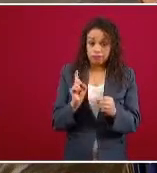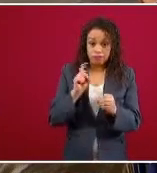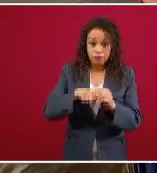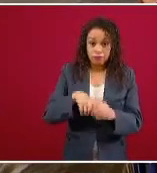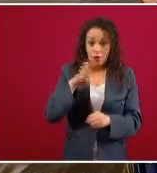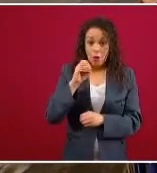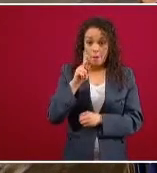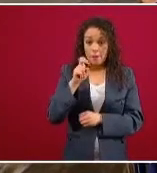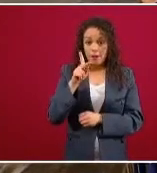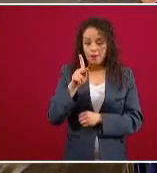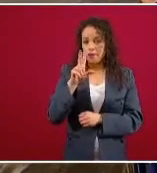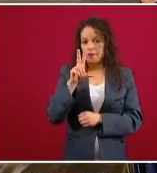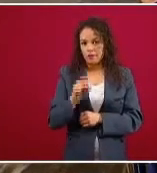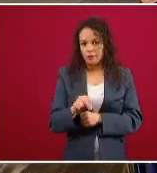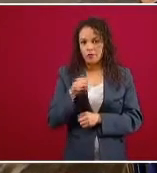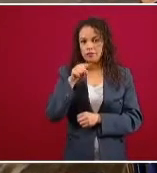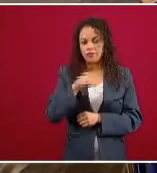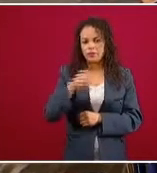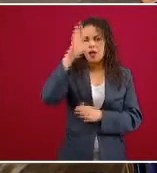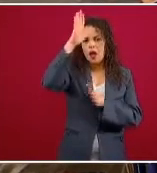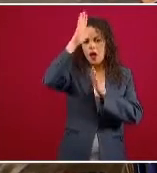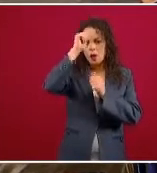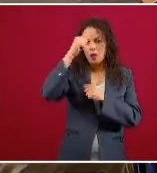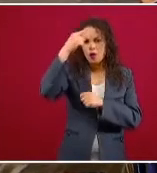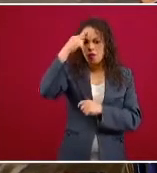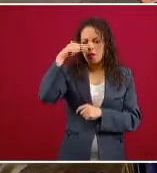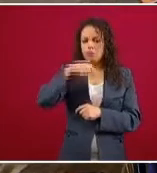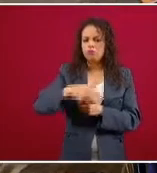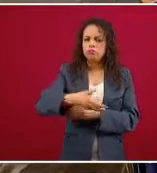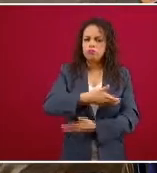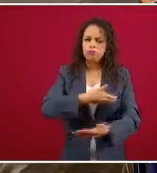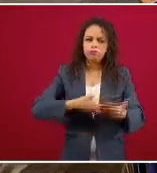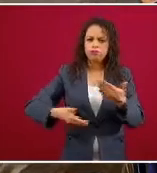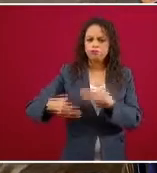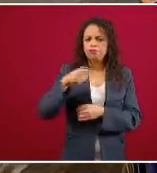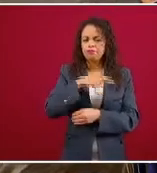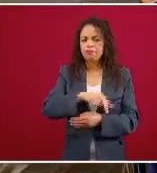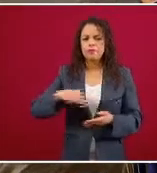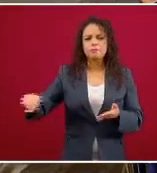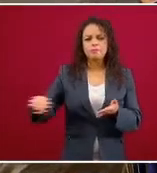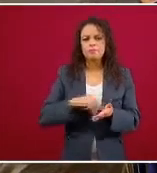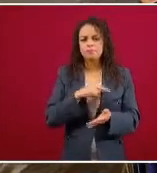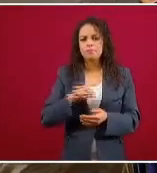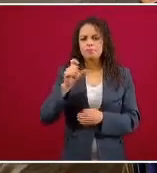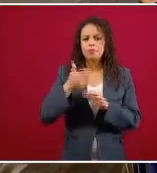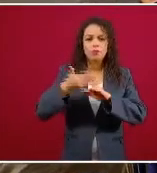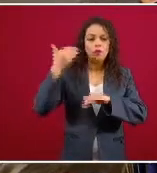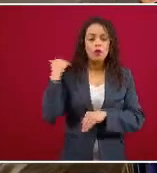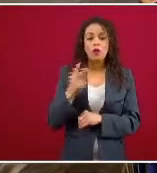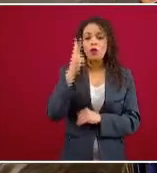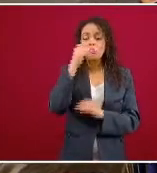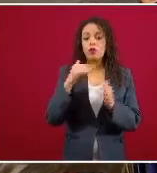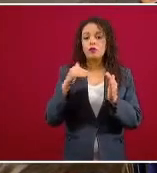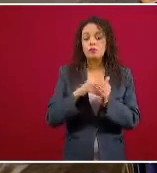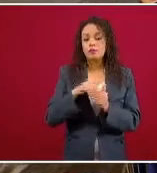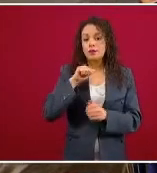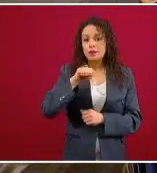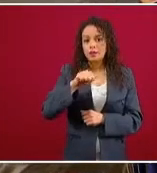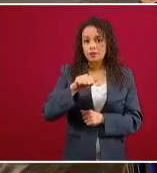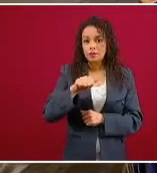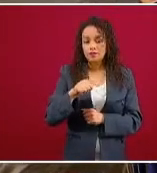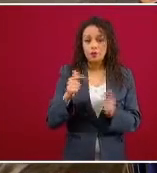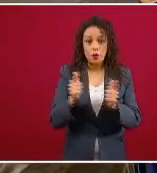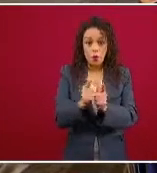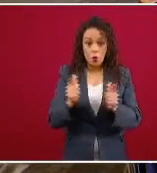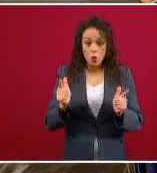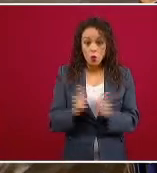un convenio de colaboración que se firmó en el 2016 con el grupo que se llama